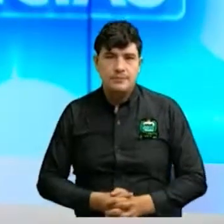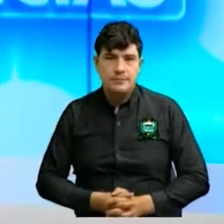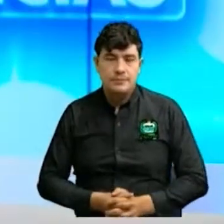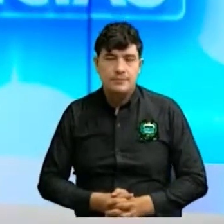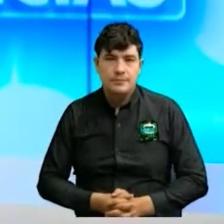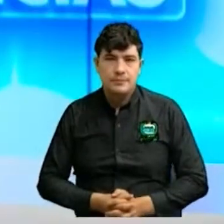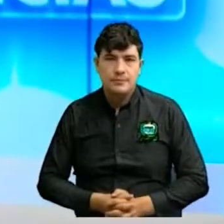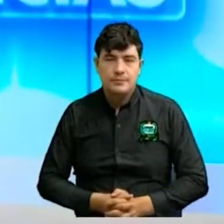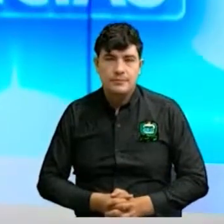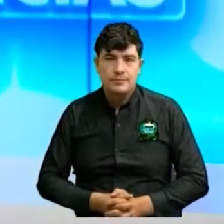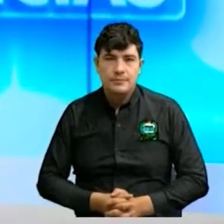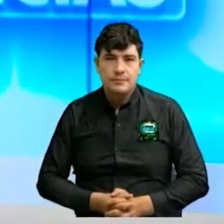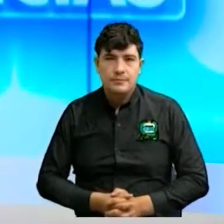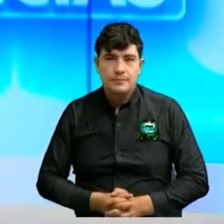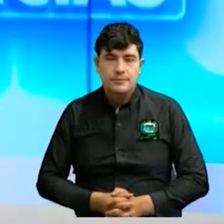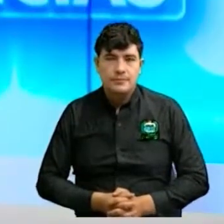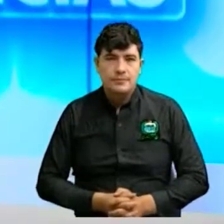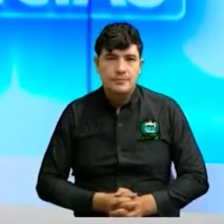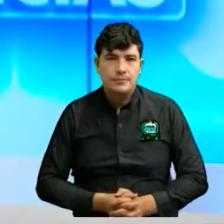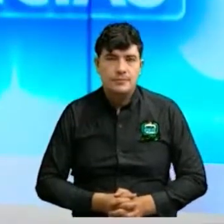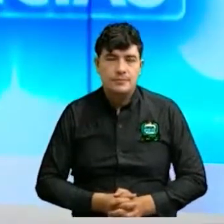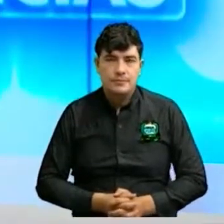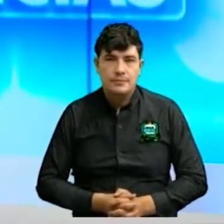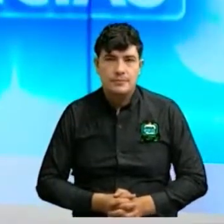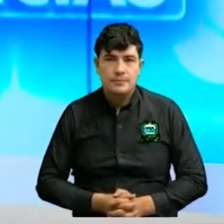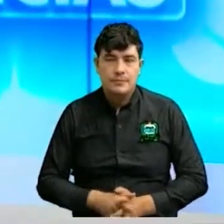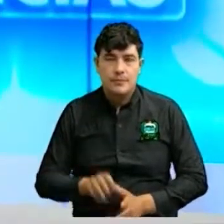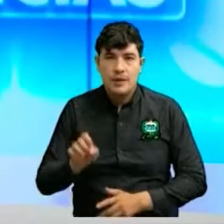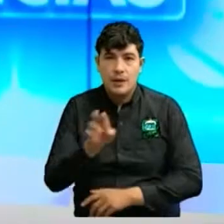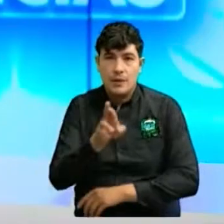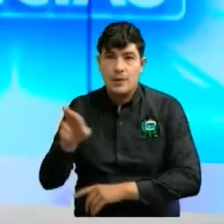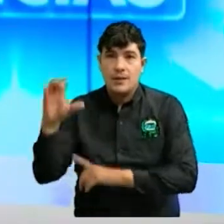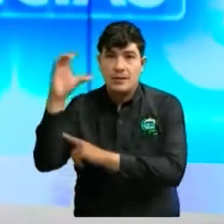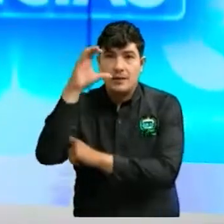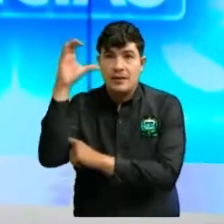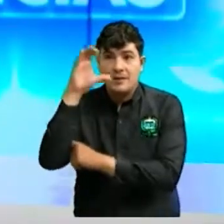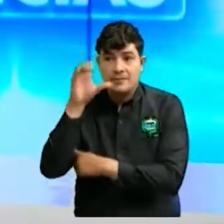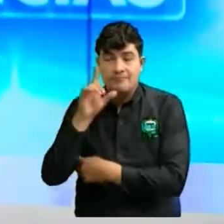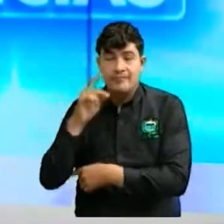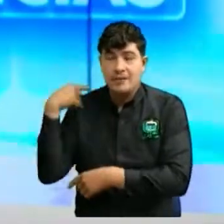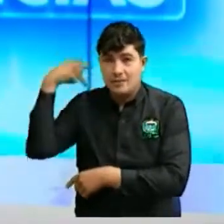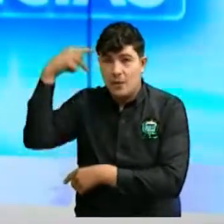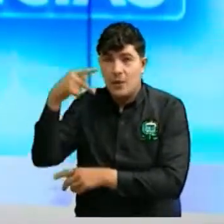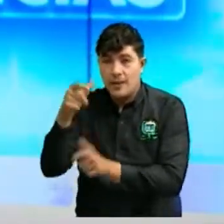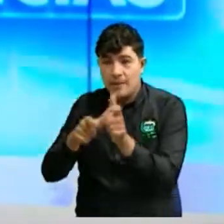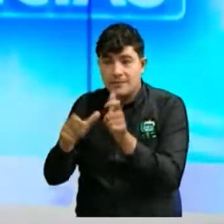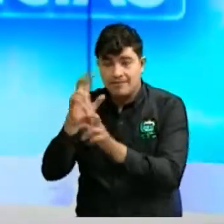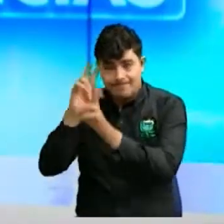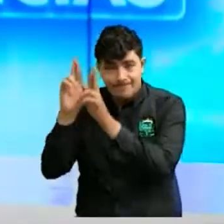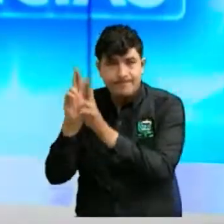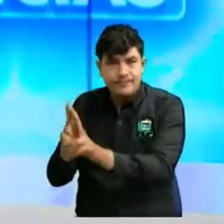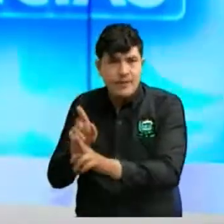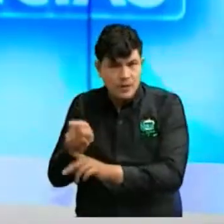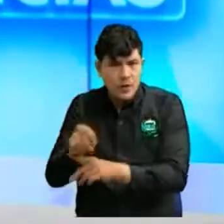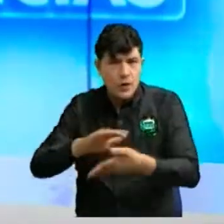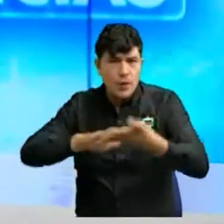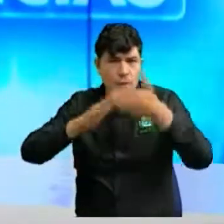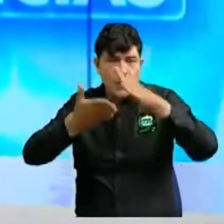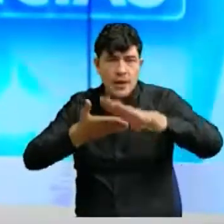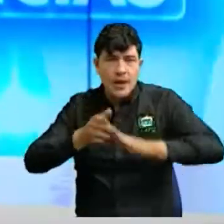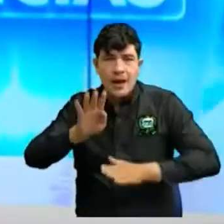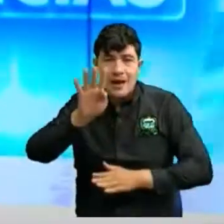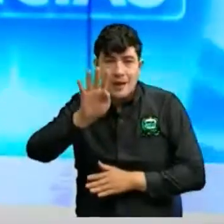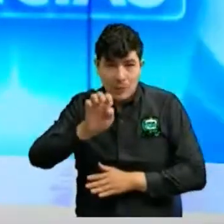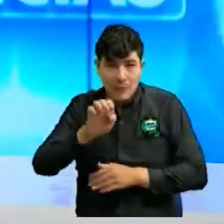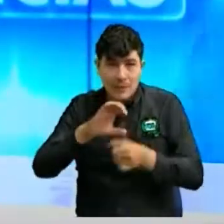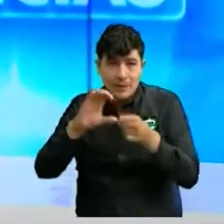En el oriente del país hay historias que exaltar. En la Comuna 9 de Cúcuta, por más de 30 años, vive un pintor que hace uno de los mejores lienzos